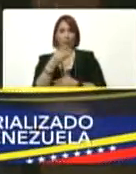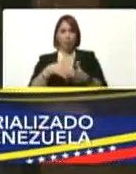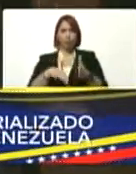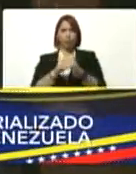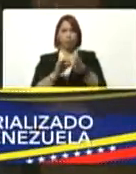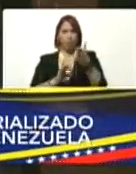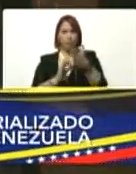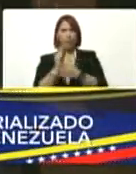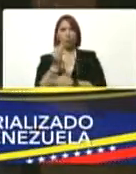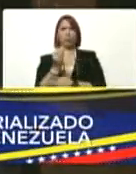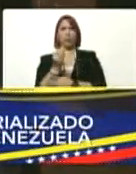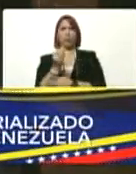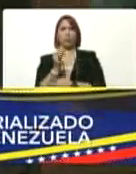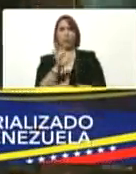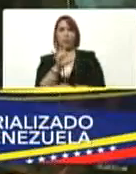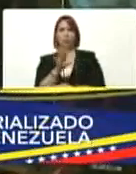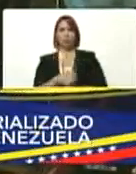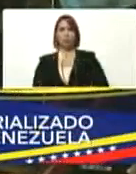refundadores.